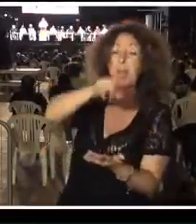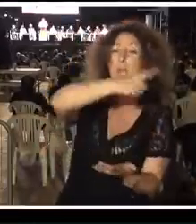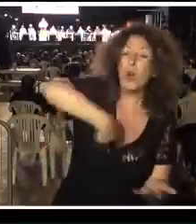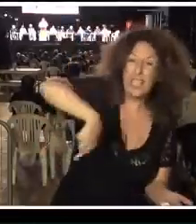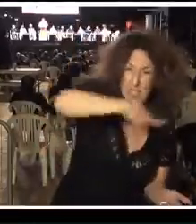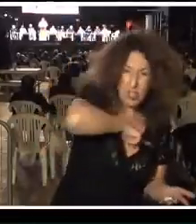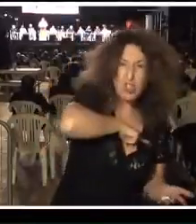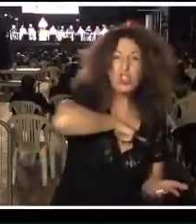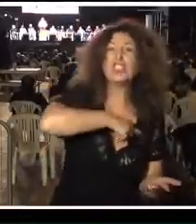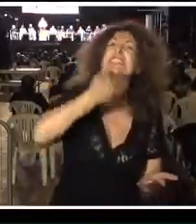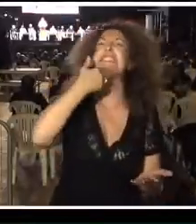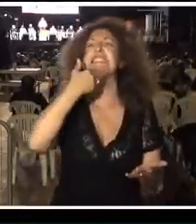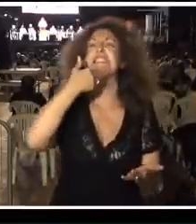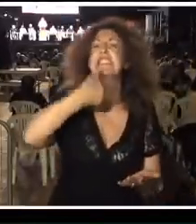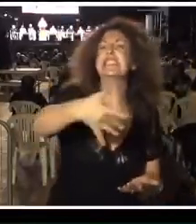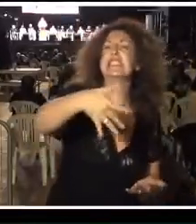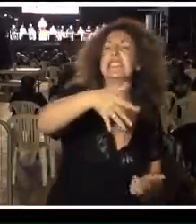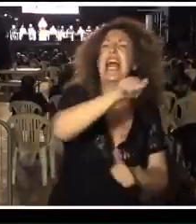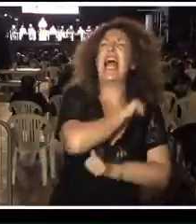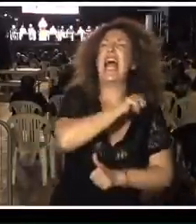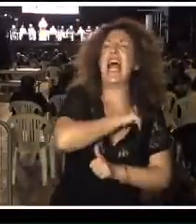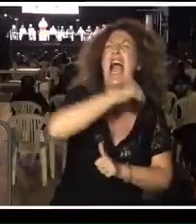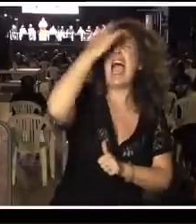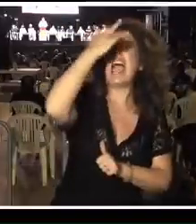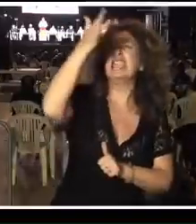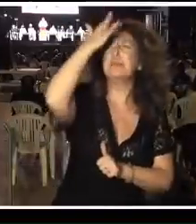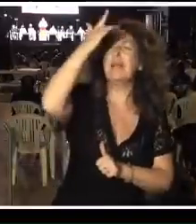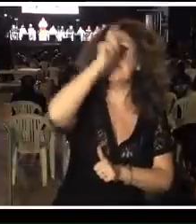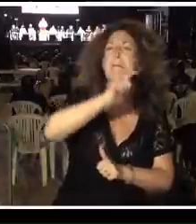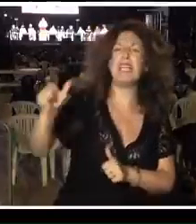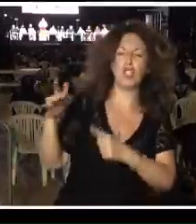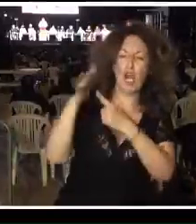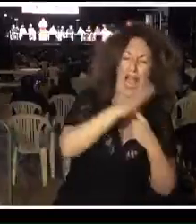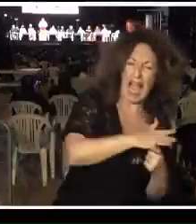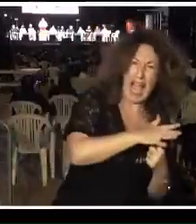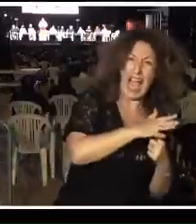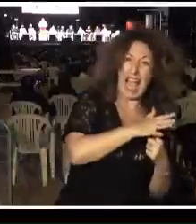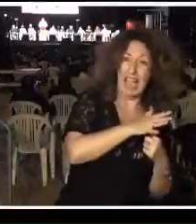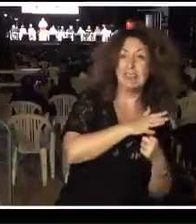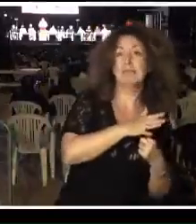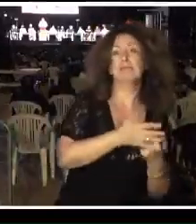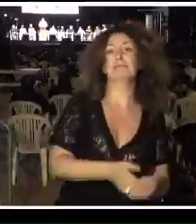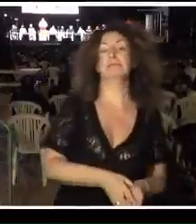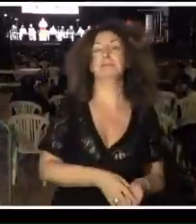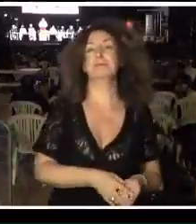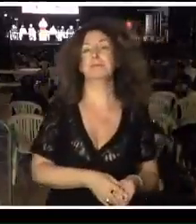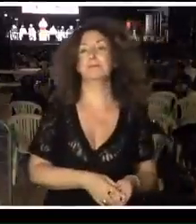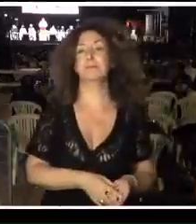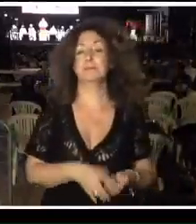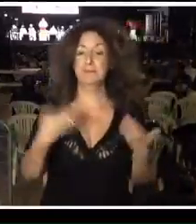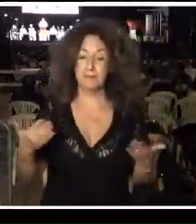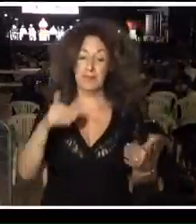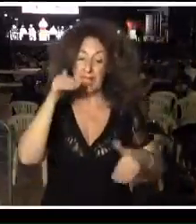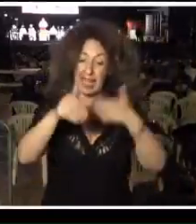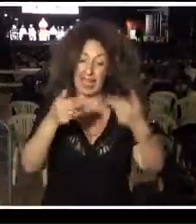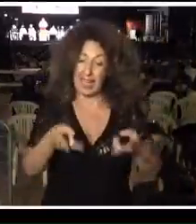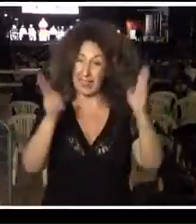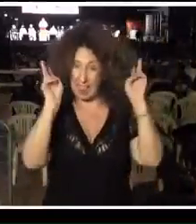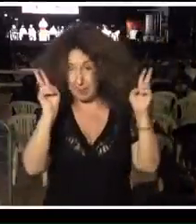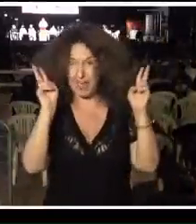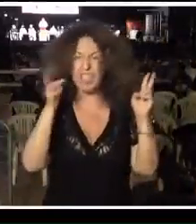la esperanza de los excluidos y de los explotados. La democracia es